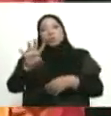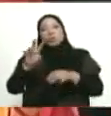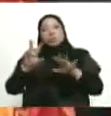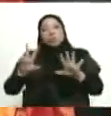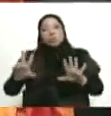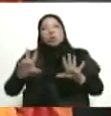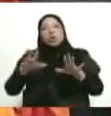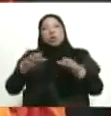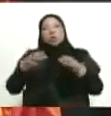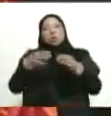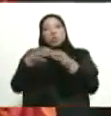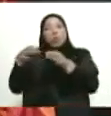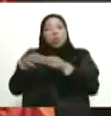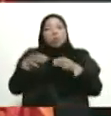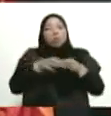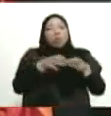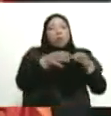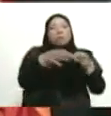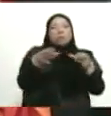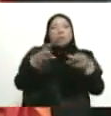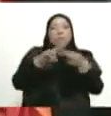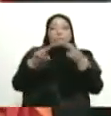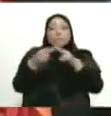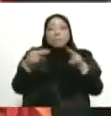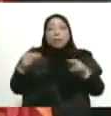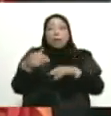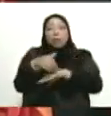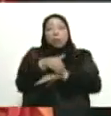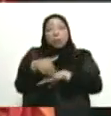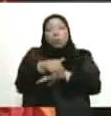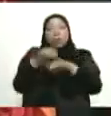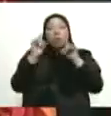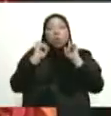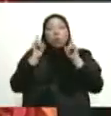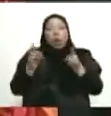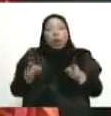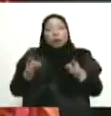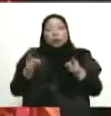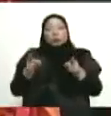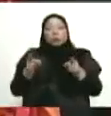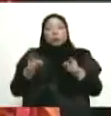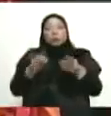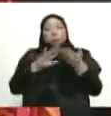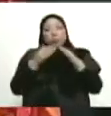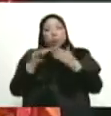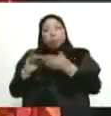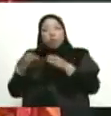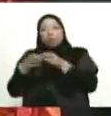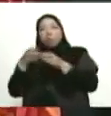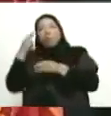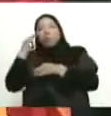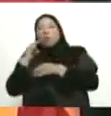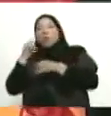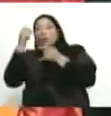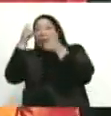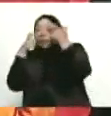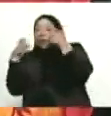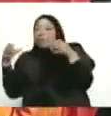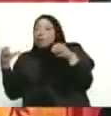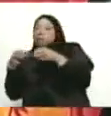1.493.000 cuadros en toda Venezuela, entre calles, comunidades, VC,